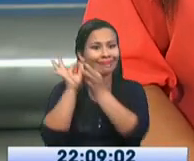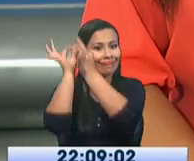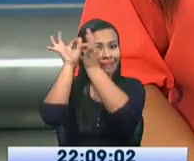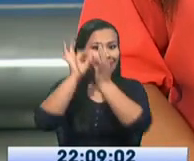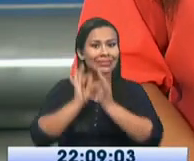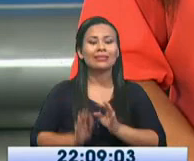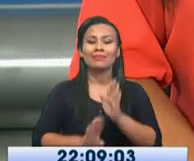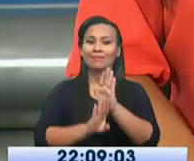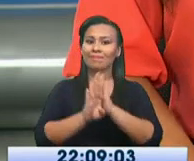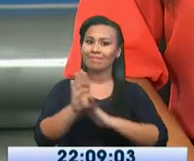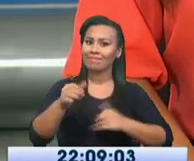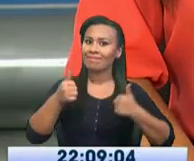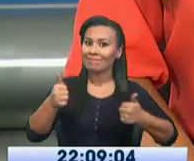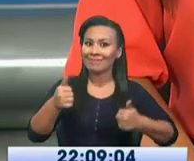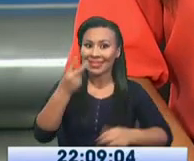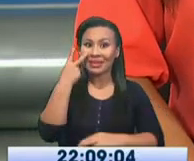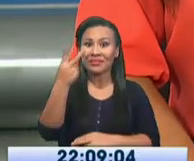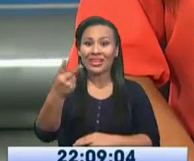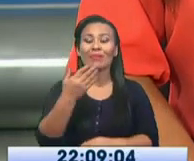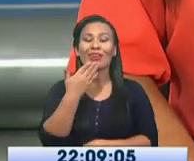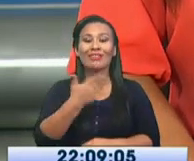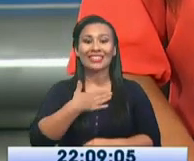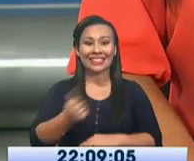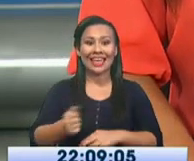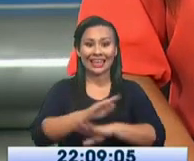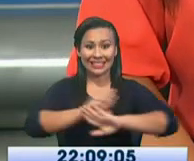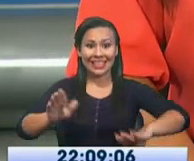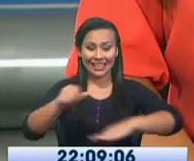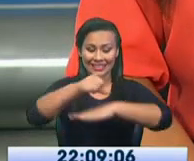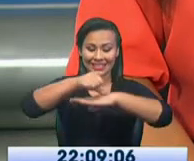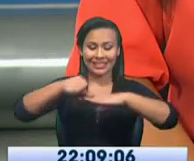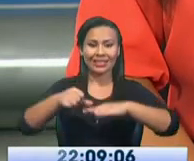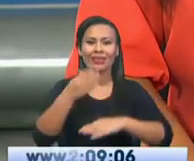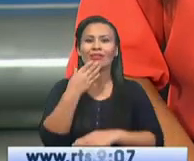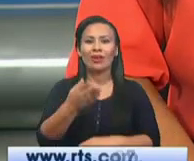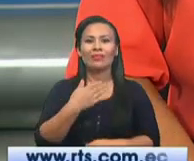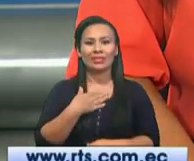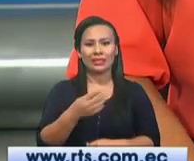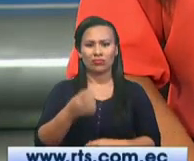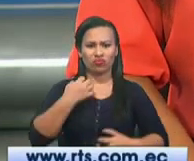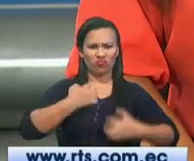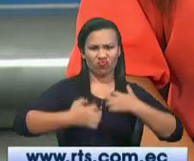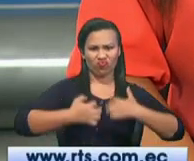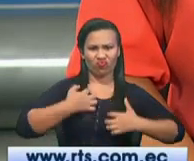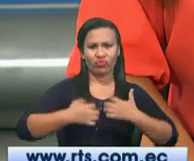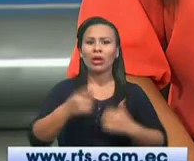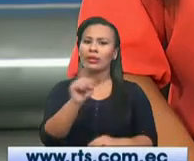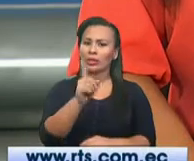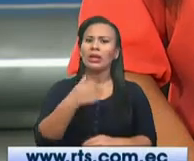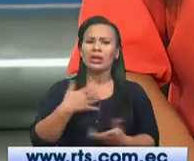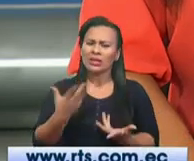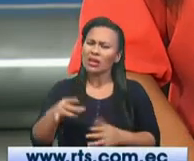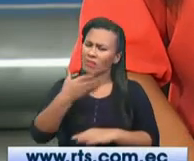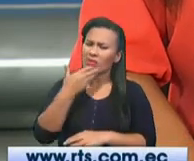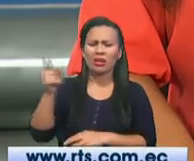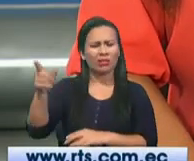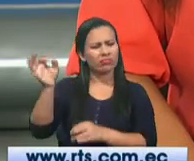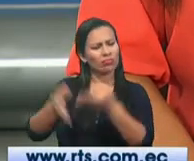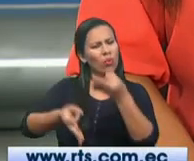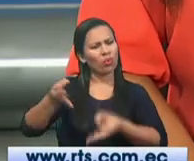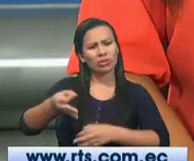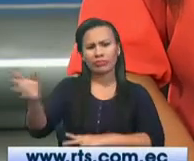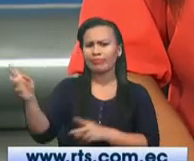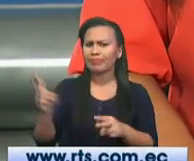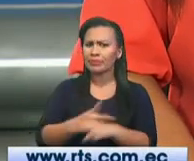una cirugía. Rosa Elena Vázquez conversó con ella, quien le manifestó no guardar el rencor, pero quiere que se haga justicia por tan